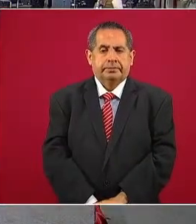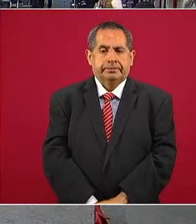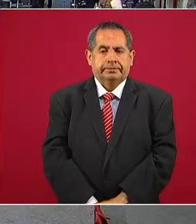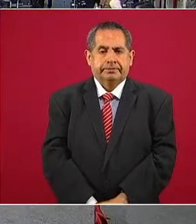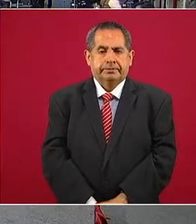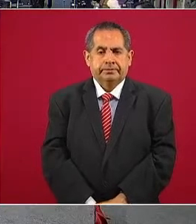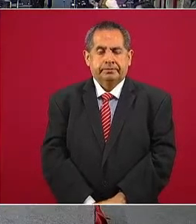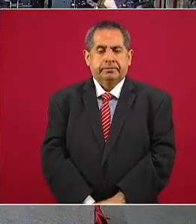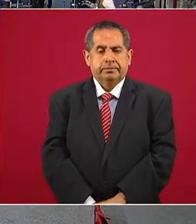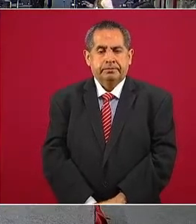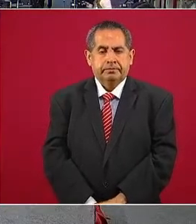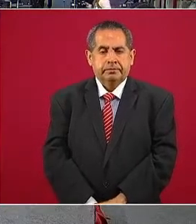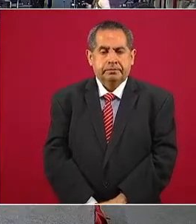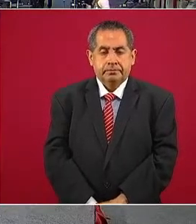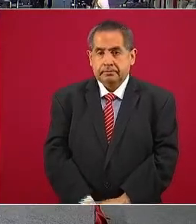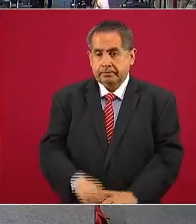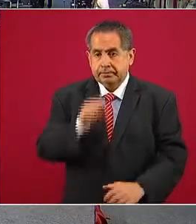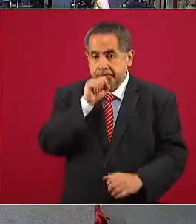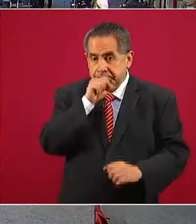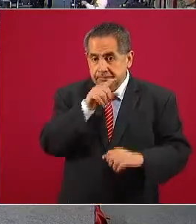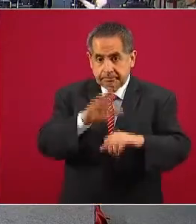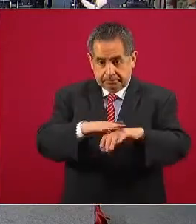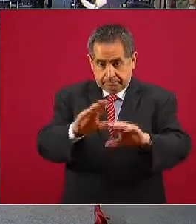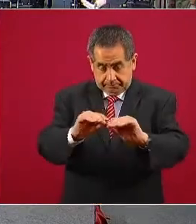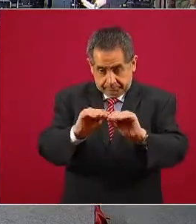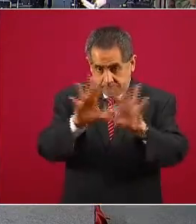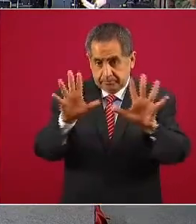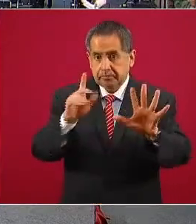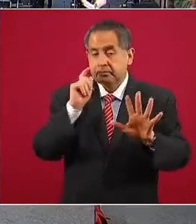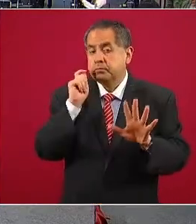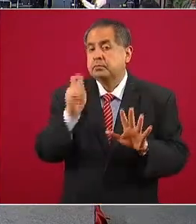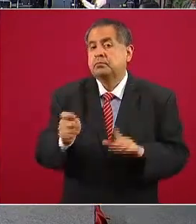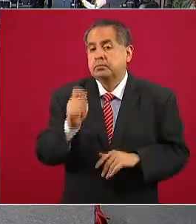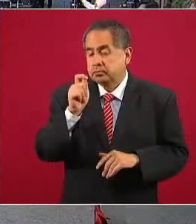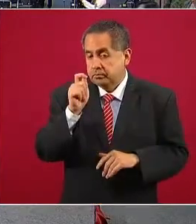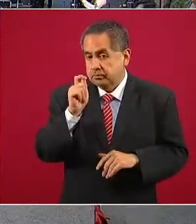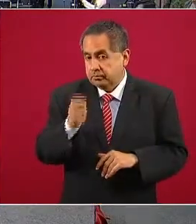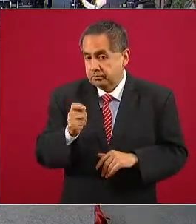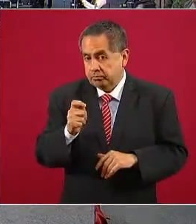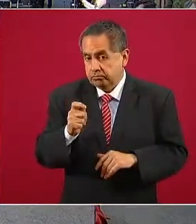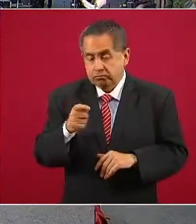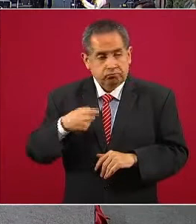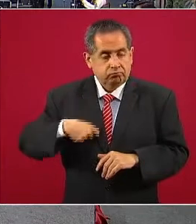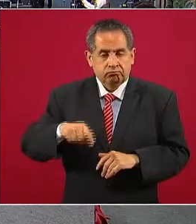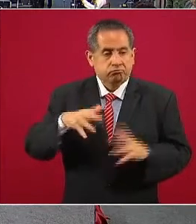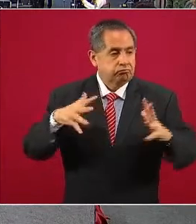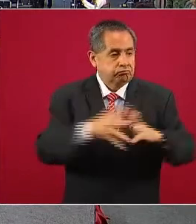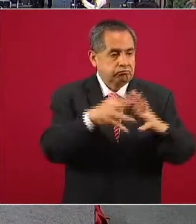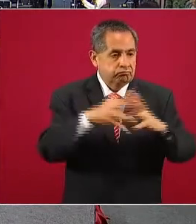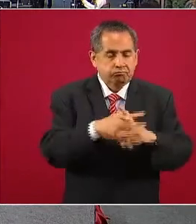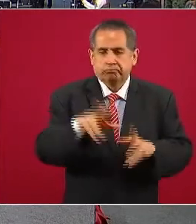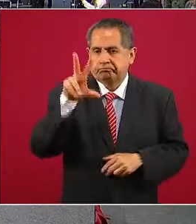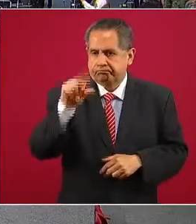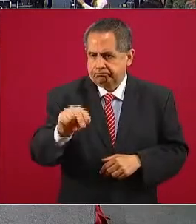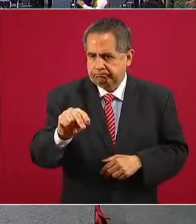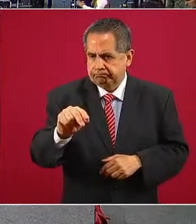Bueno, y que quede muy claro, no a la guerra,